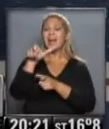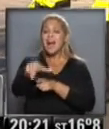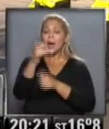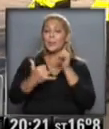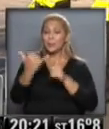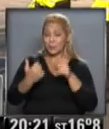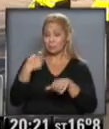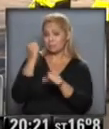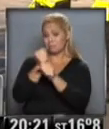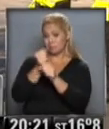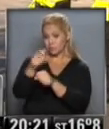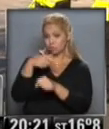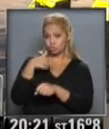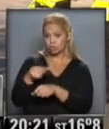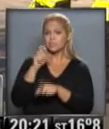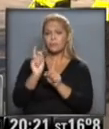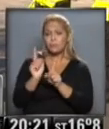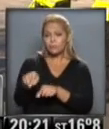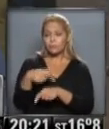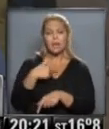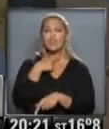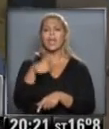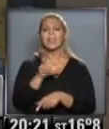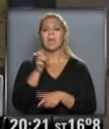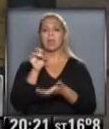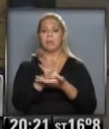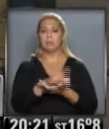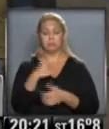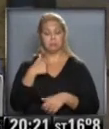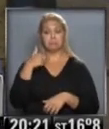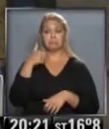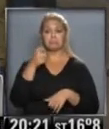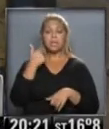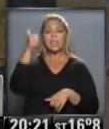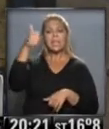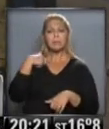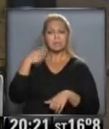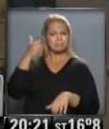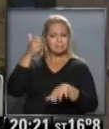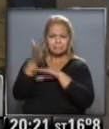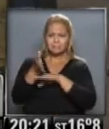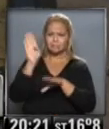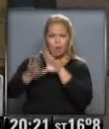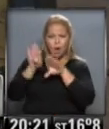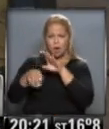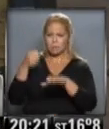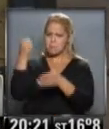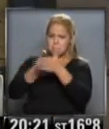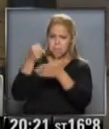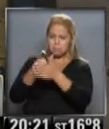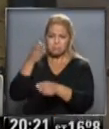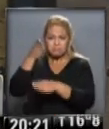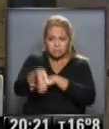permanecían, luchando para no ser despedidos. Tocaron una sola vez el timbre, ya entraron a golpear la puerta, tirar la puerta abajo